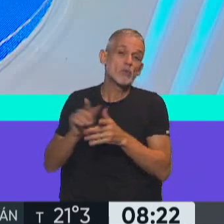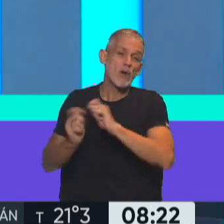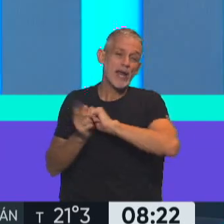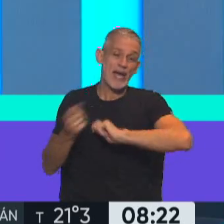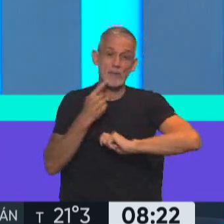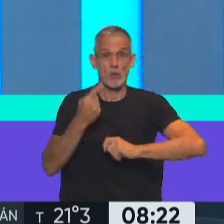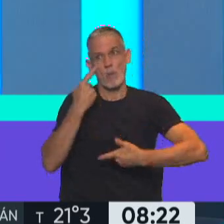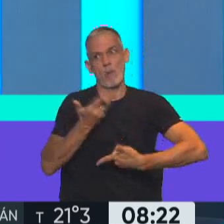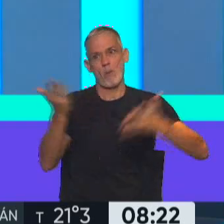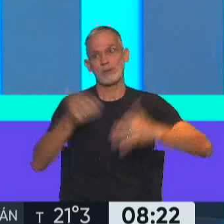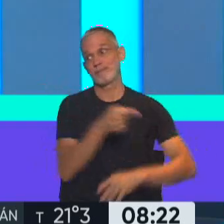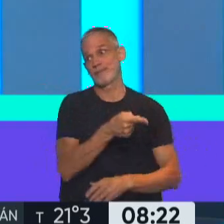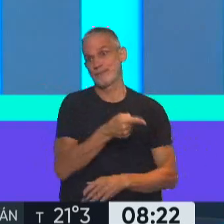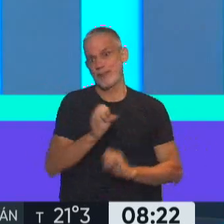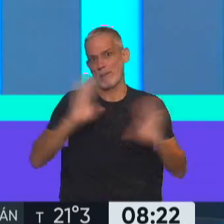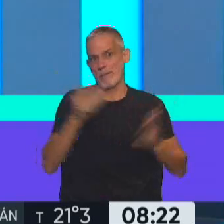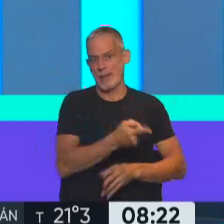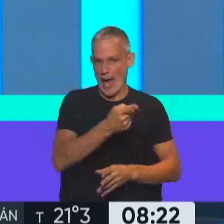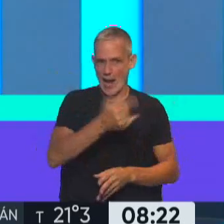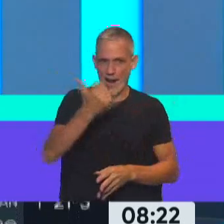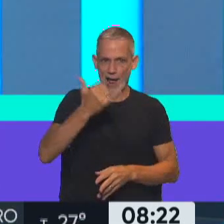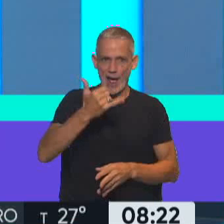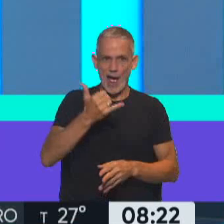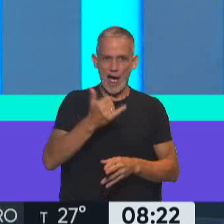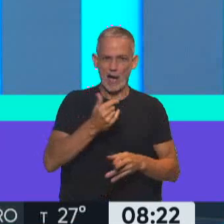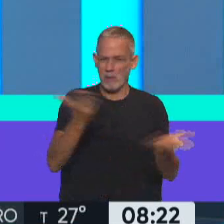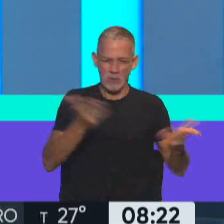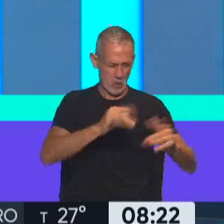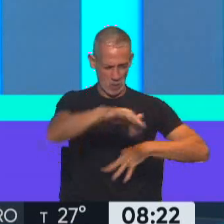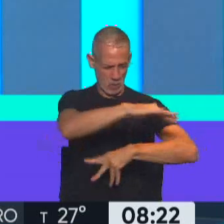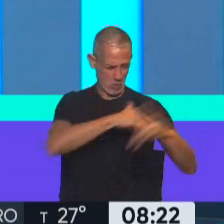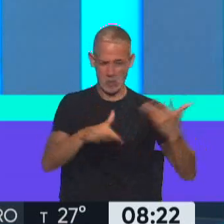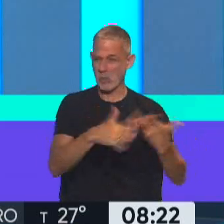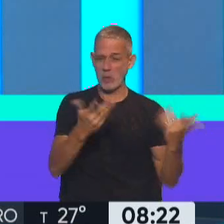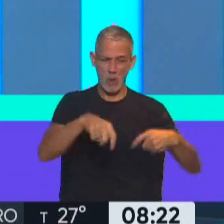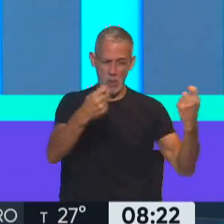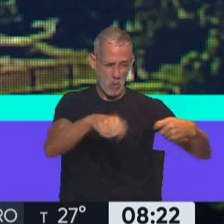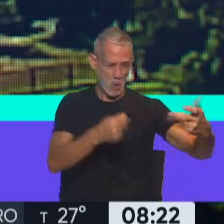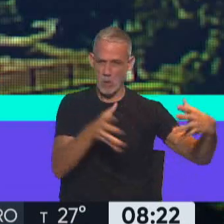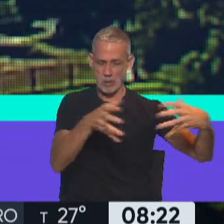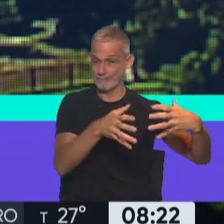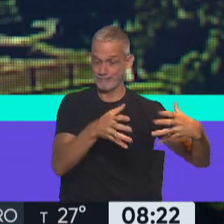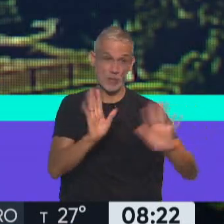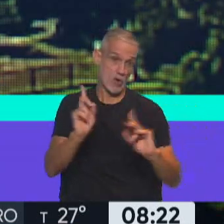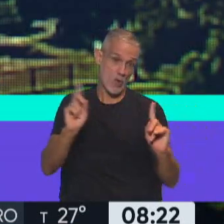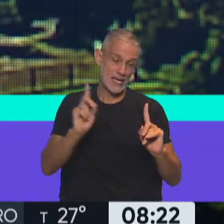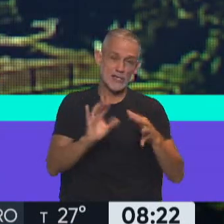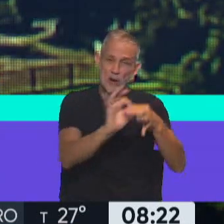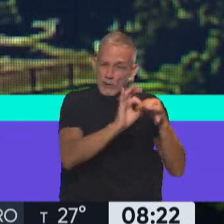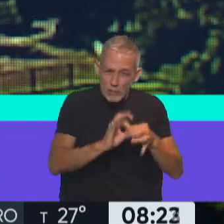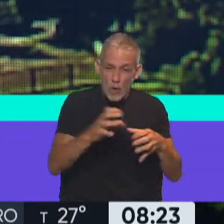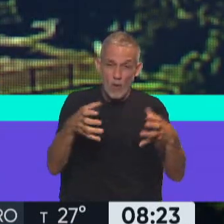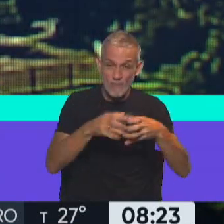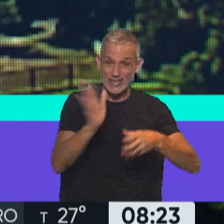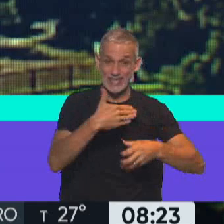mostrar esto como una señal de anarquía, de ruptura interna, y yo creo que no. No está en riesgo la unidad del Frente de